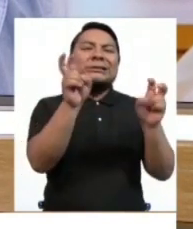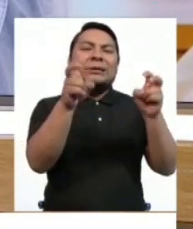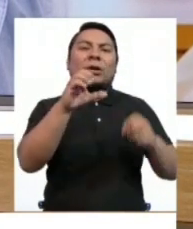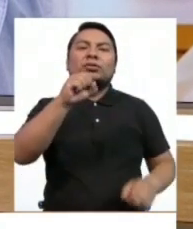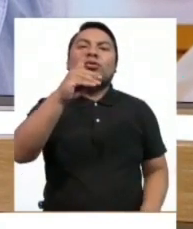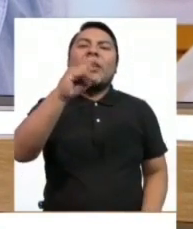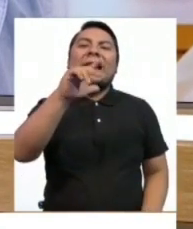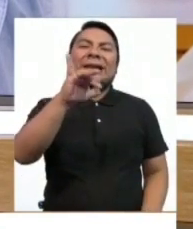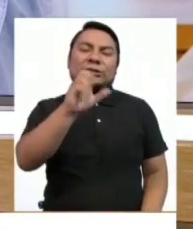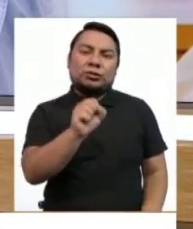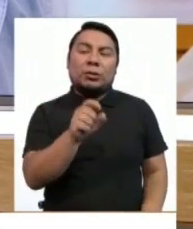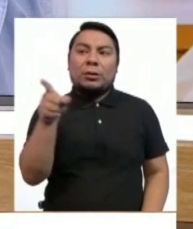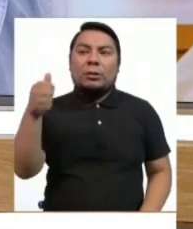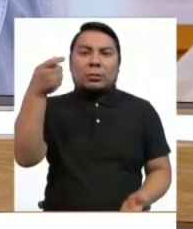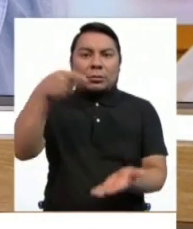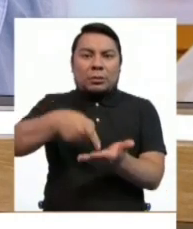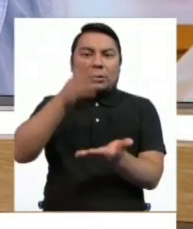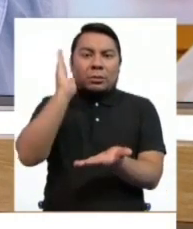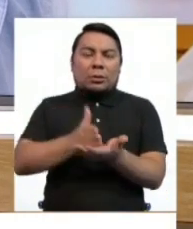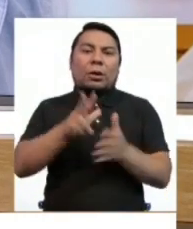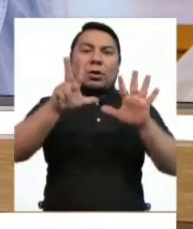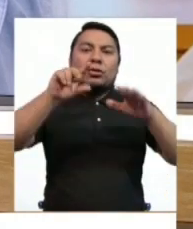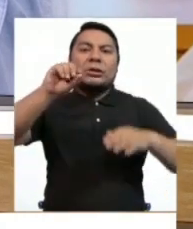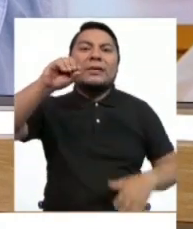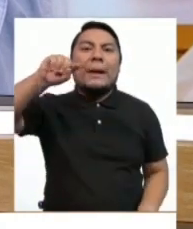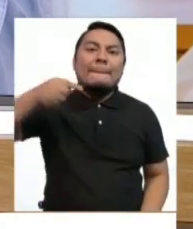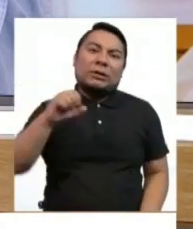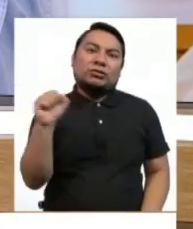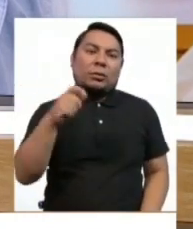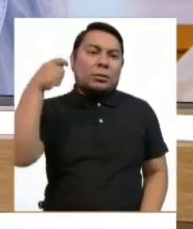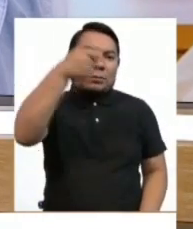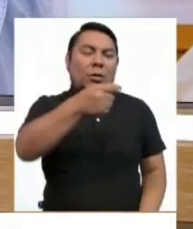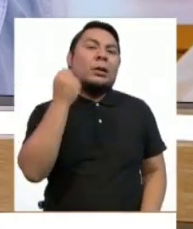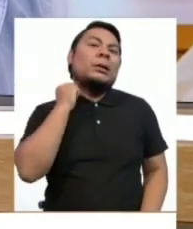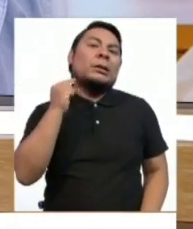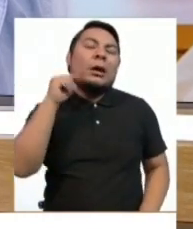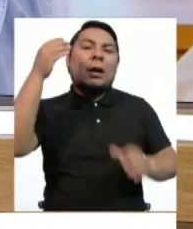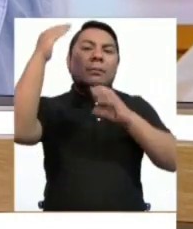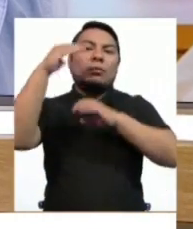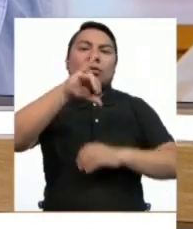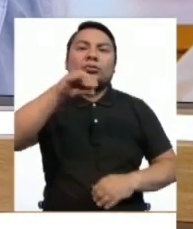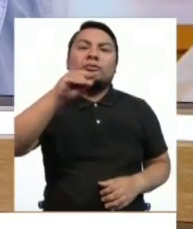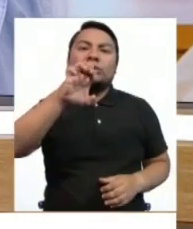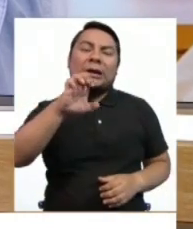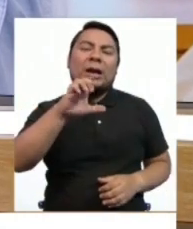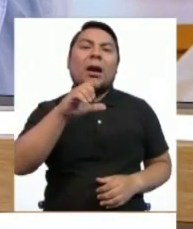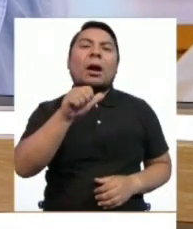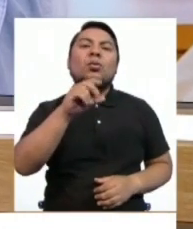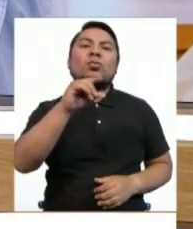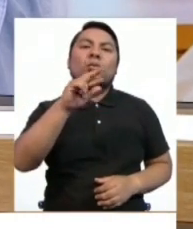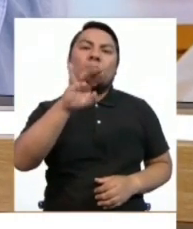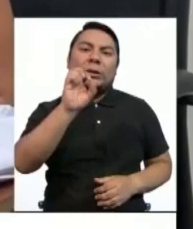deberá pagar 80 mil soles a favor del arzobispo de Piura, Monseñor José Eguren Anselmi.